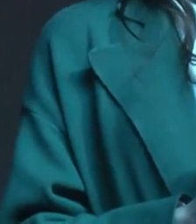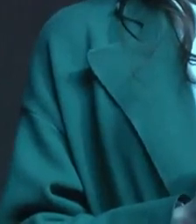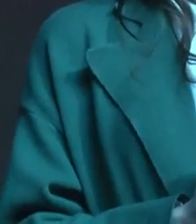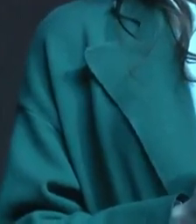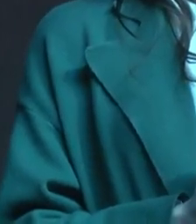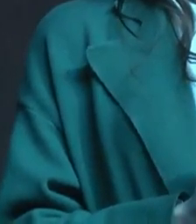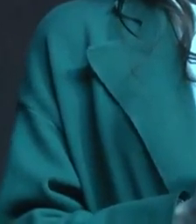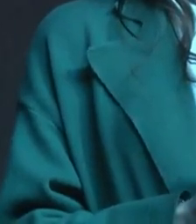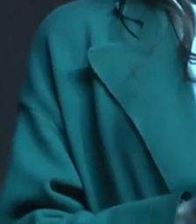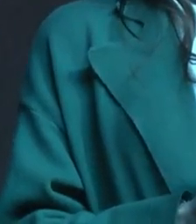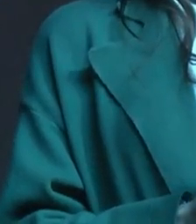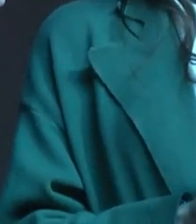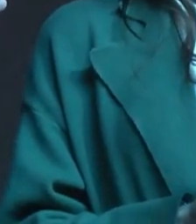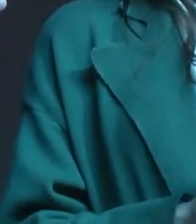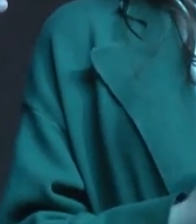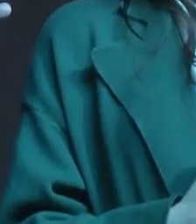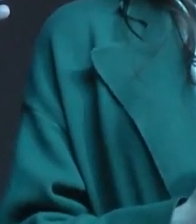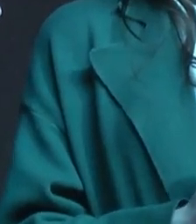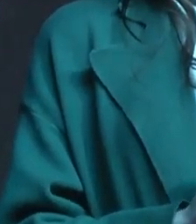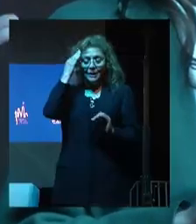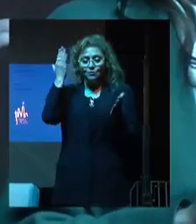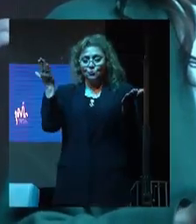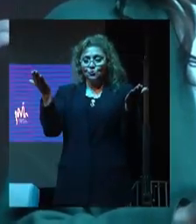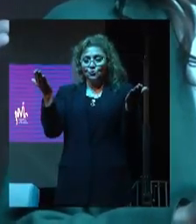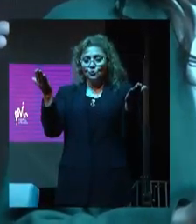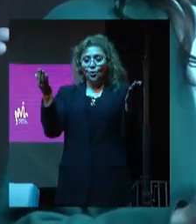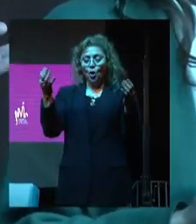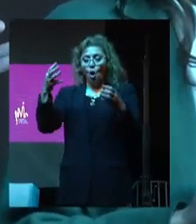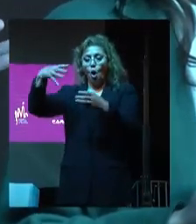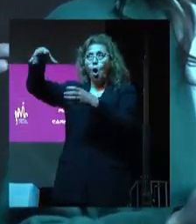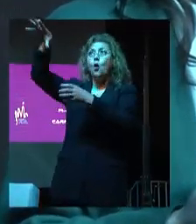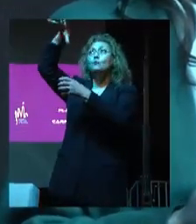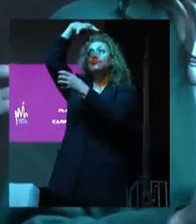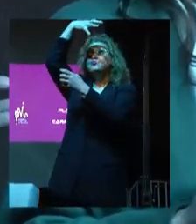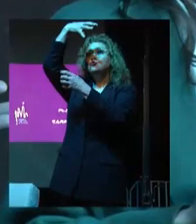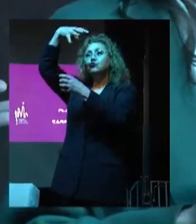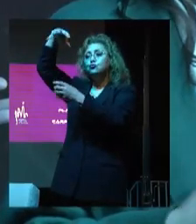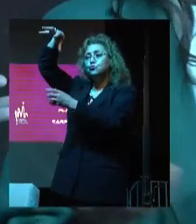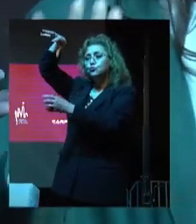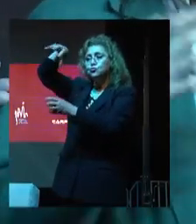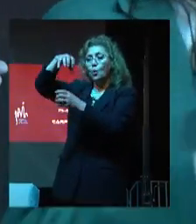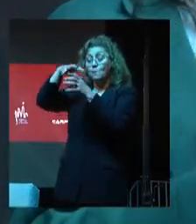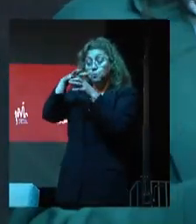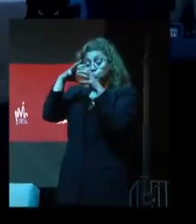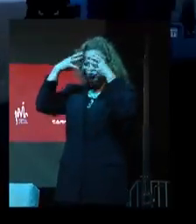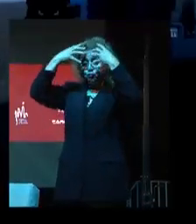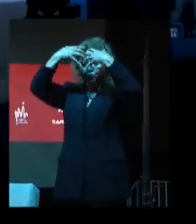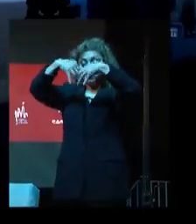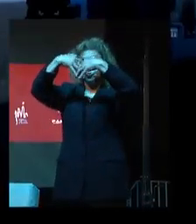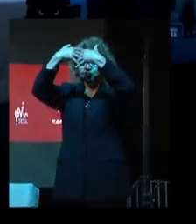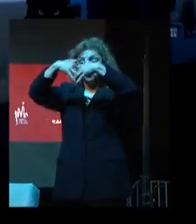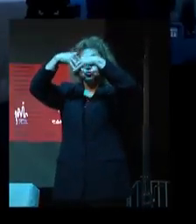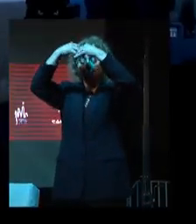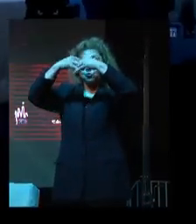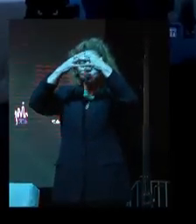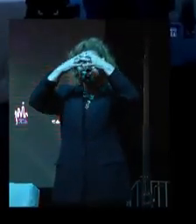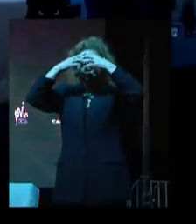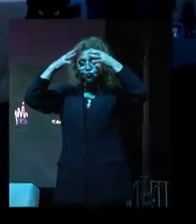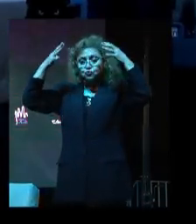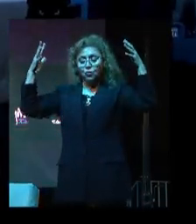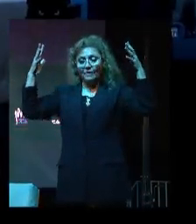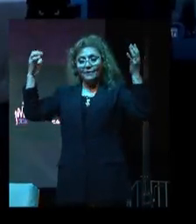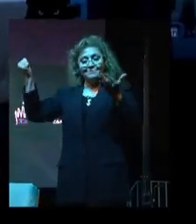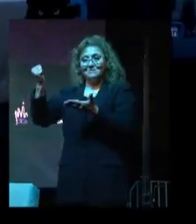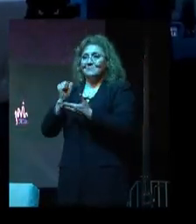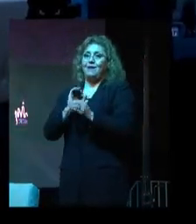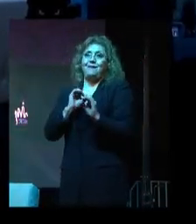profesor. Es como la mente es como un paracaídas, si no se abre no sirve para nada, ¿no? Y hay algo justamente que tienen los